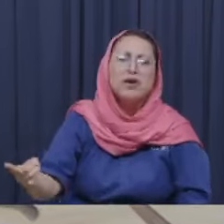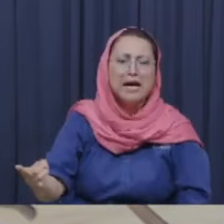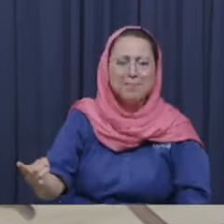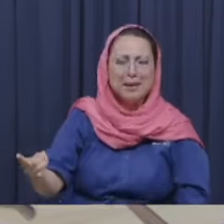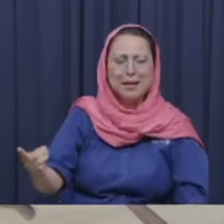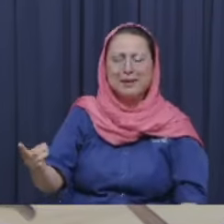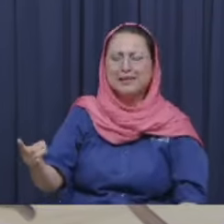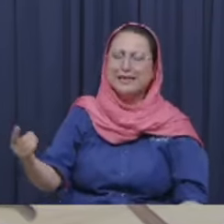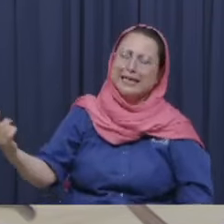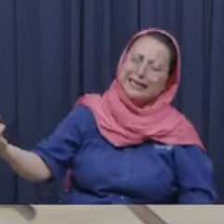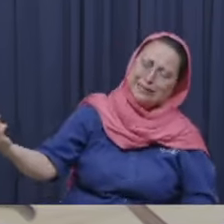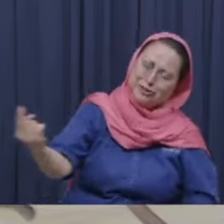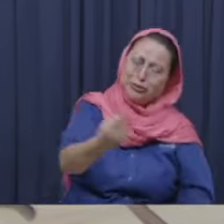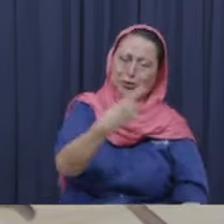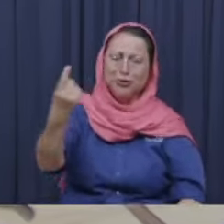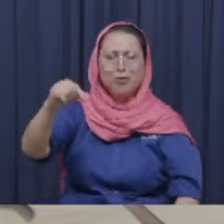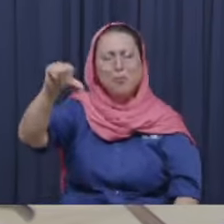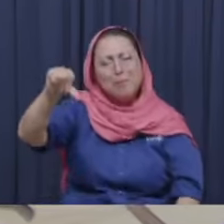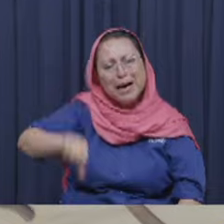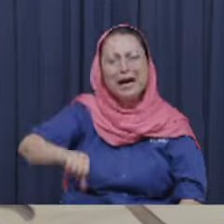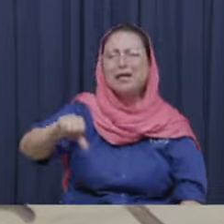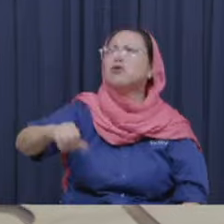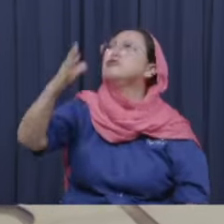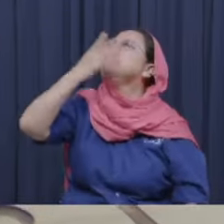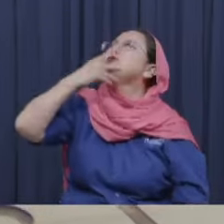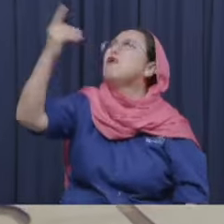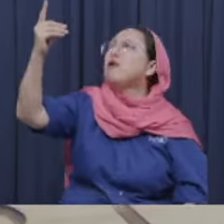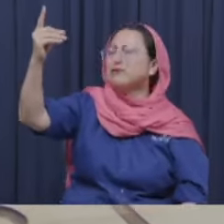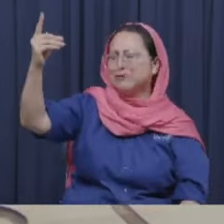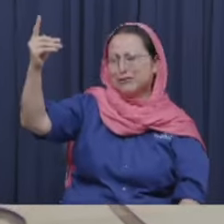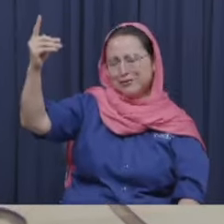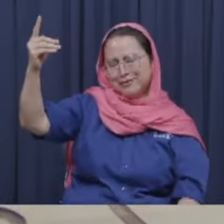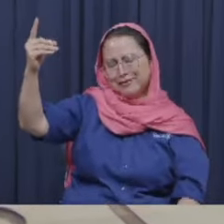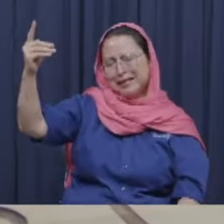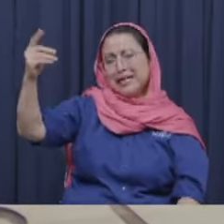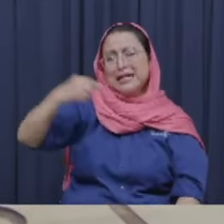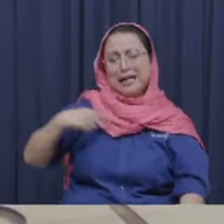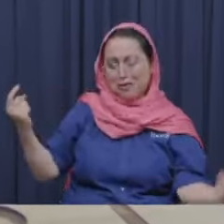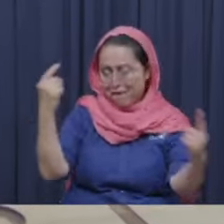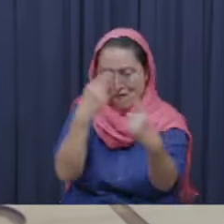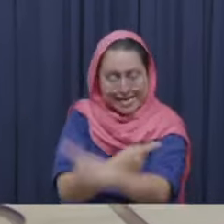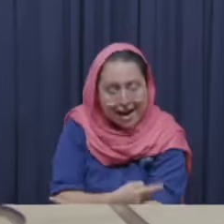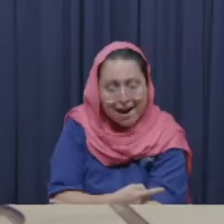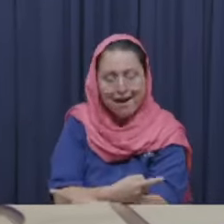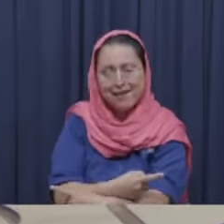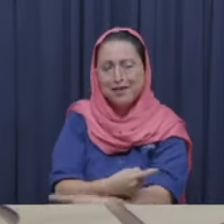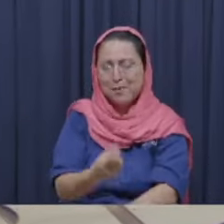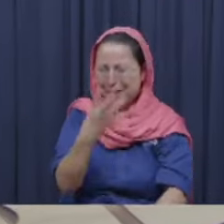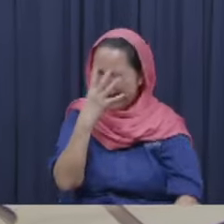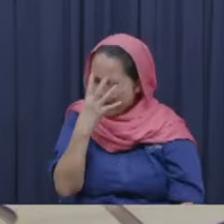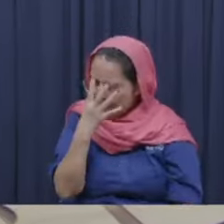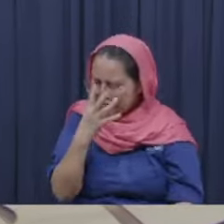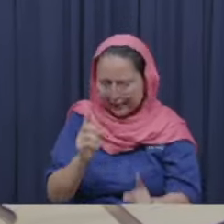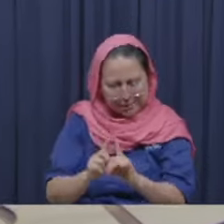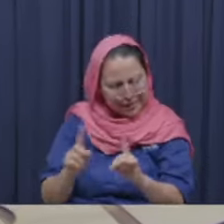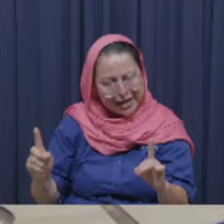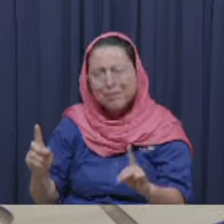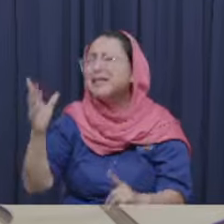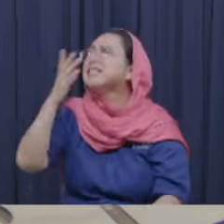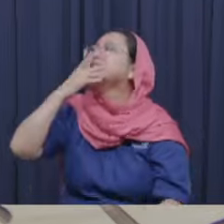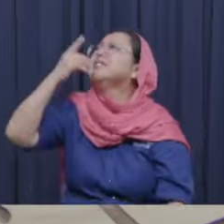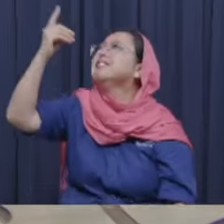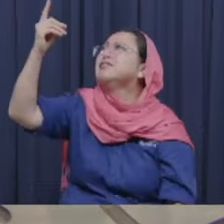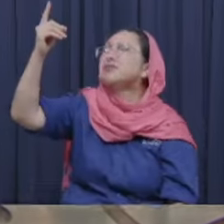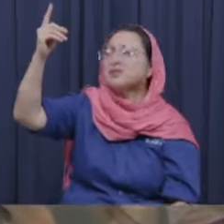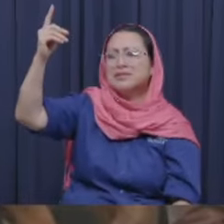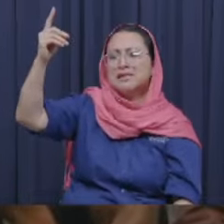nos quitan la paz, que se apoderan de nuestra mente, Señor, y nos apartan de ti. Por favor,